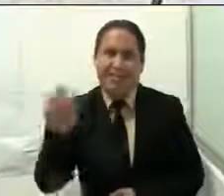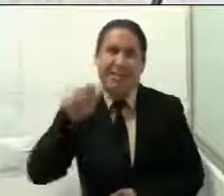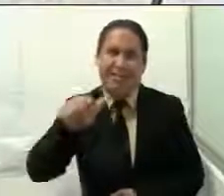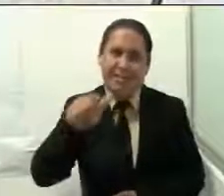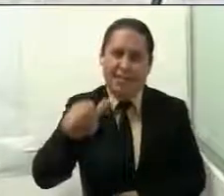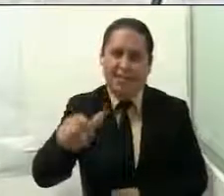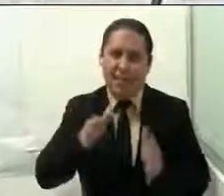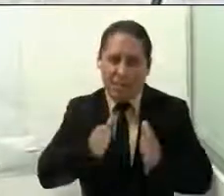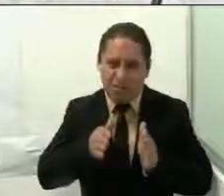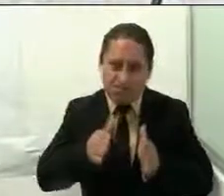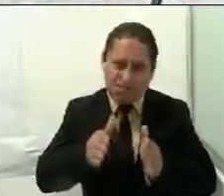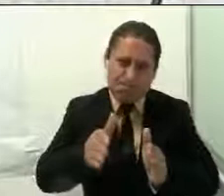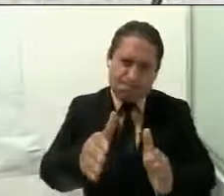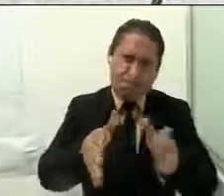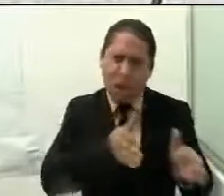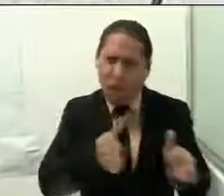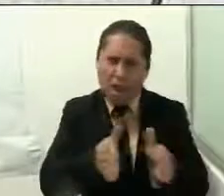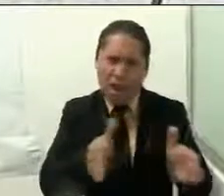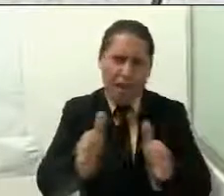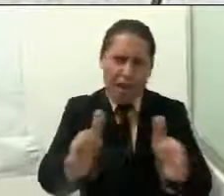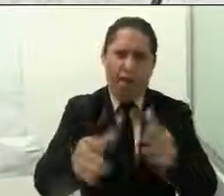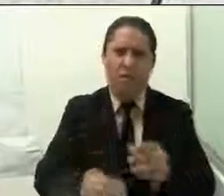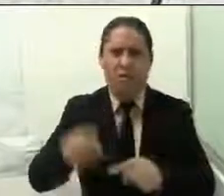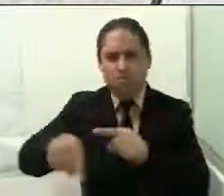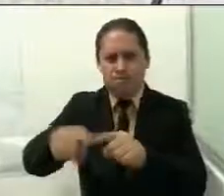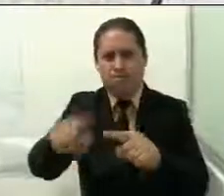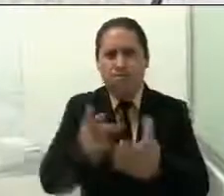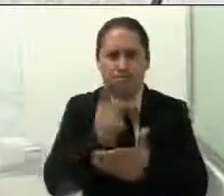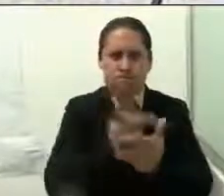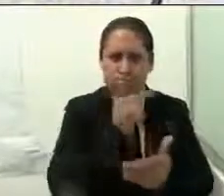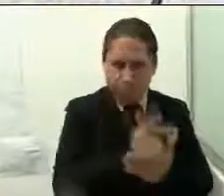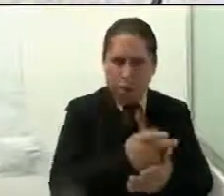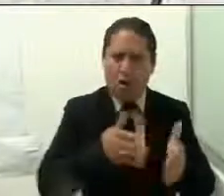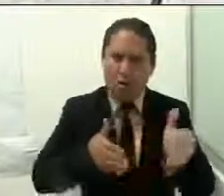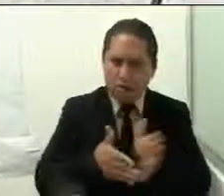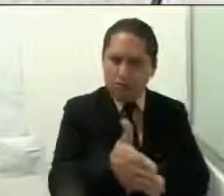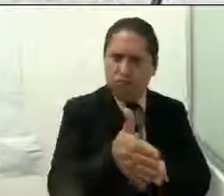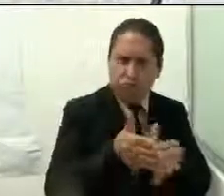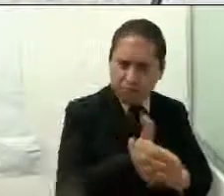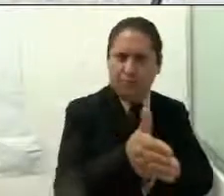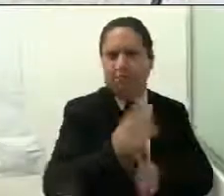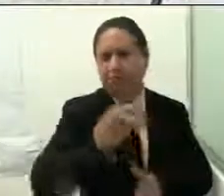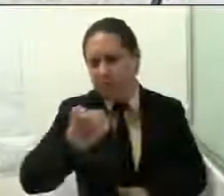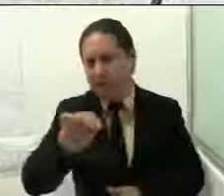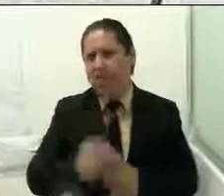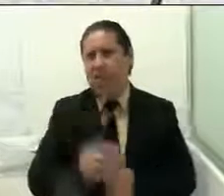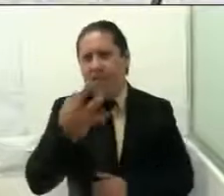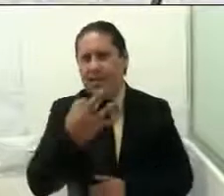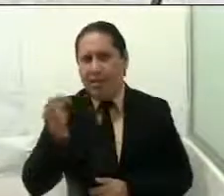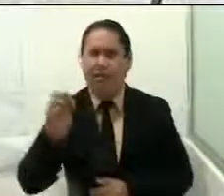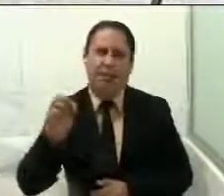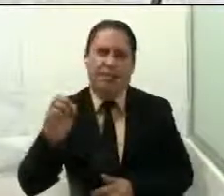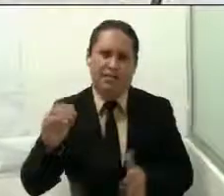kilómetros de caminos sacacosechas que dan acceso a 6 mil 340